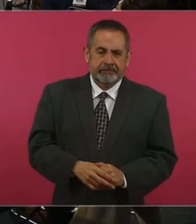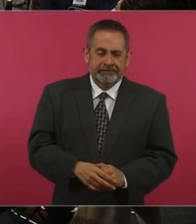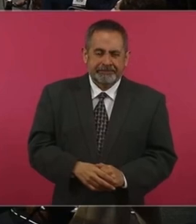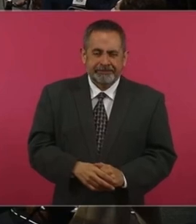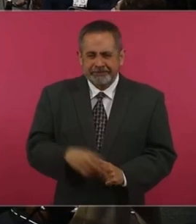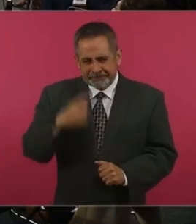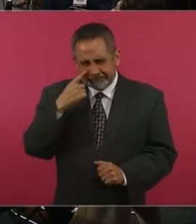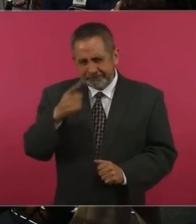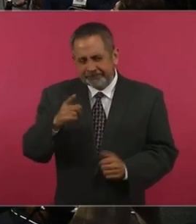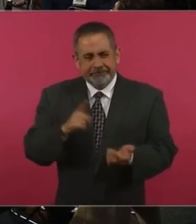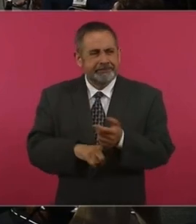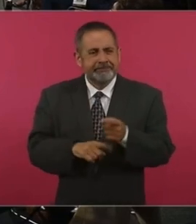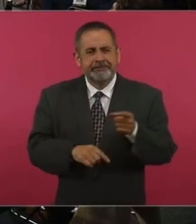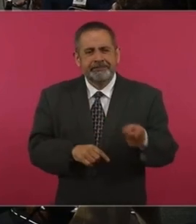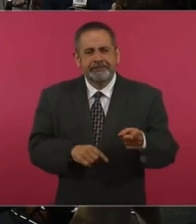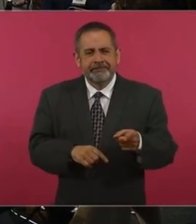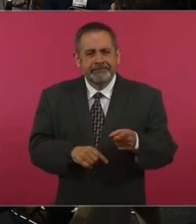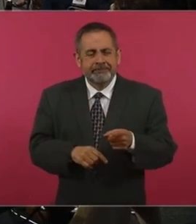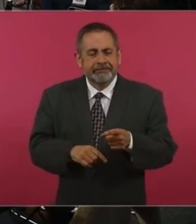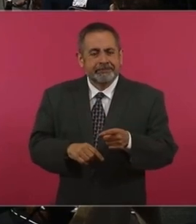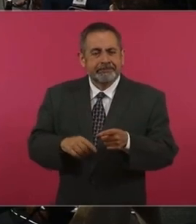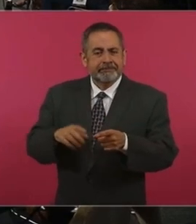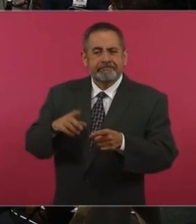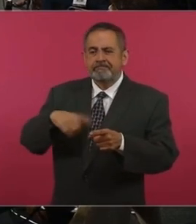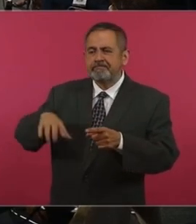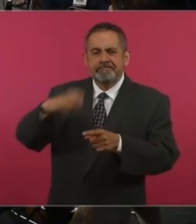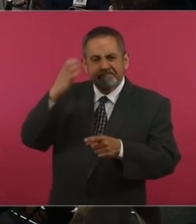crímenes de Estado